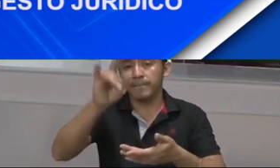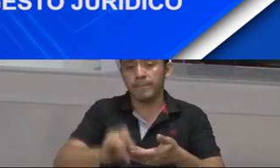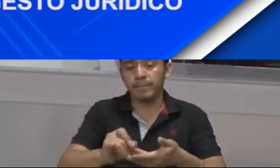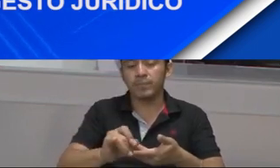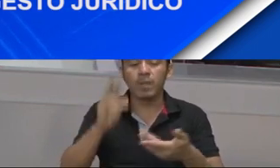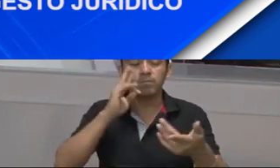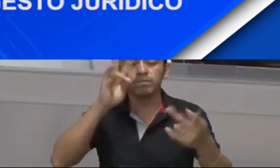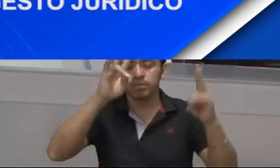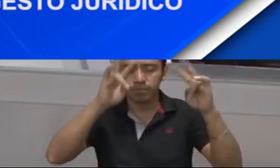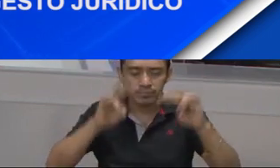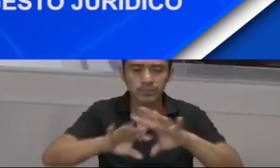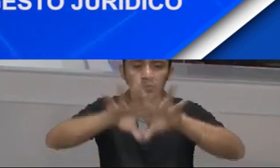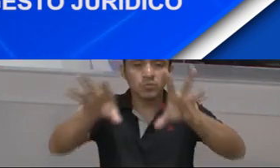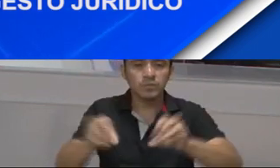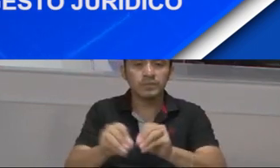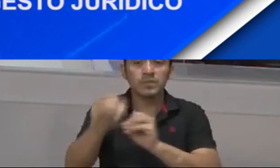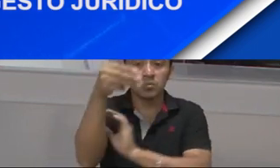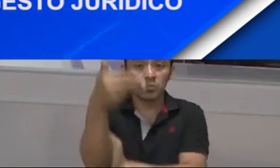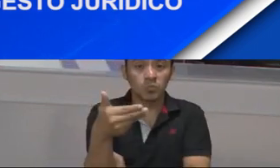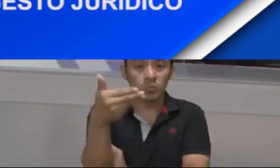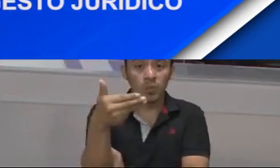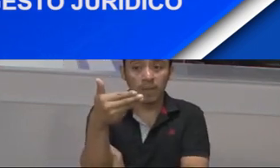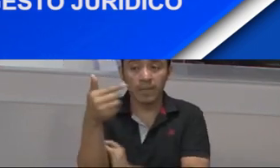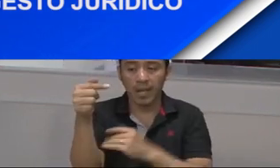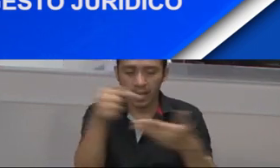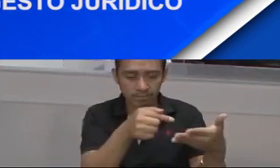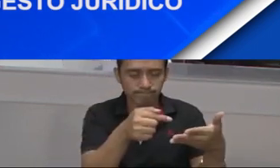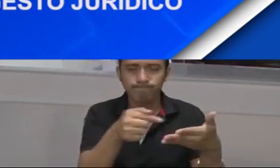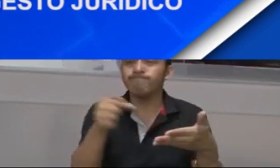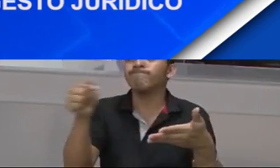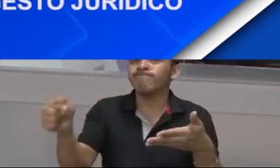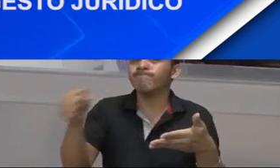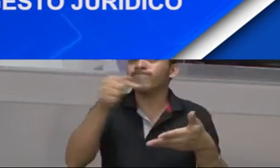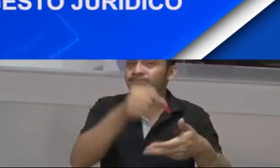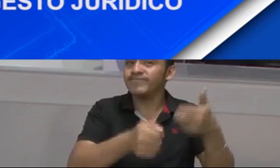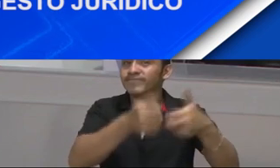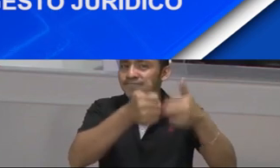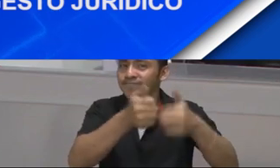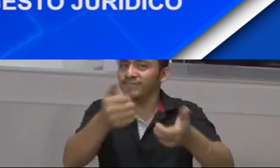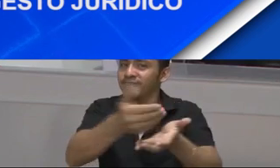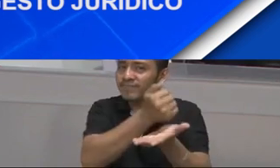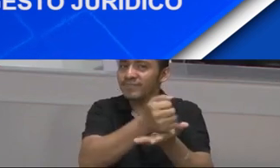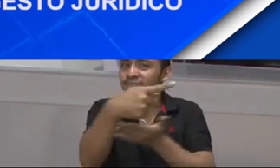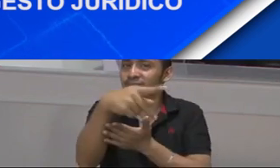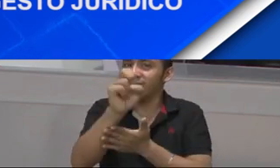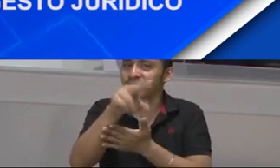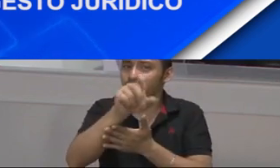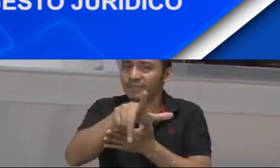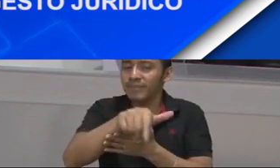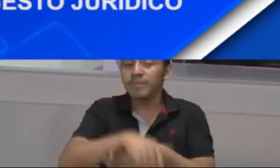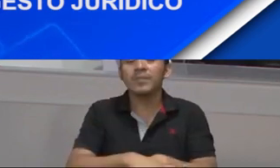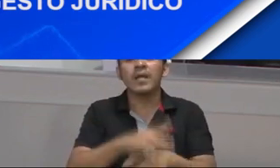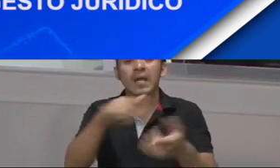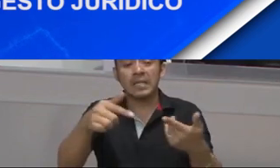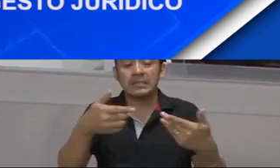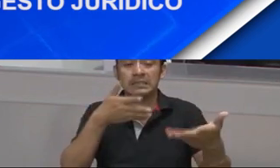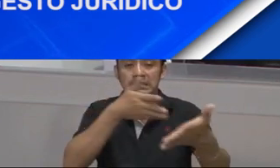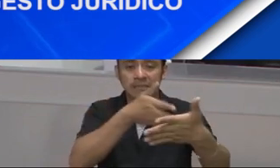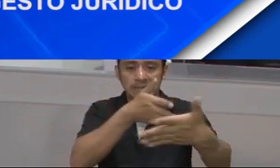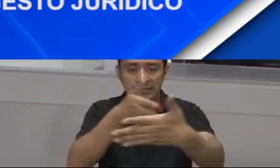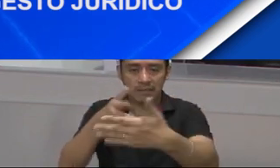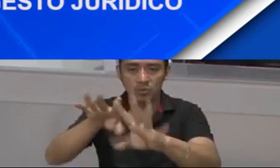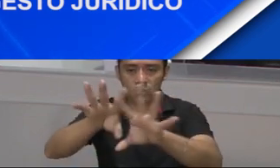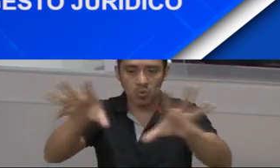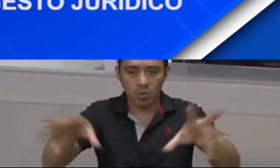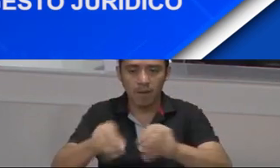se identificaron un total de 9 normas que afectan expresamente la codificación penal. Las que se delimitaron en